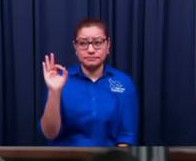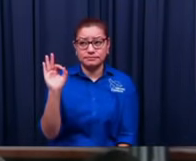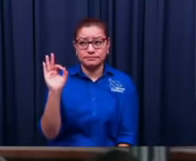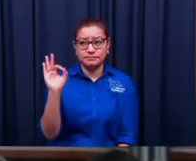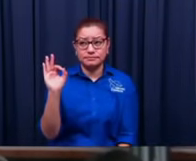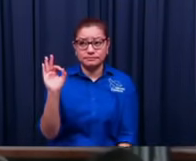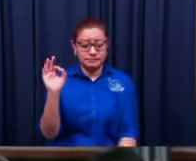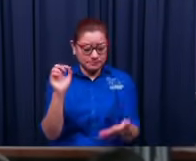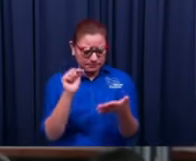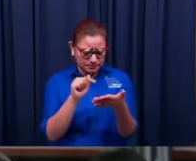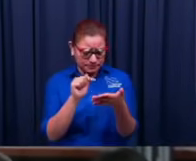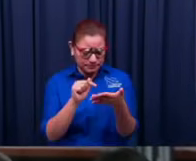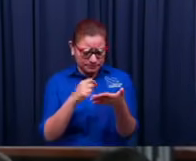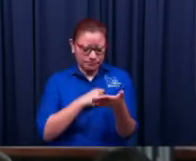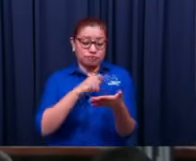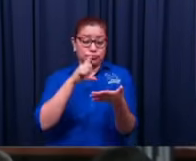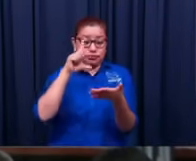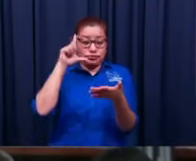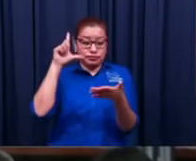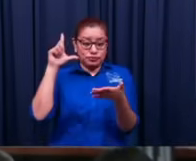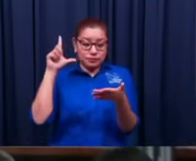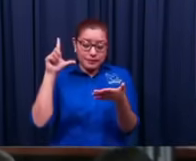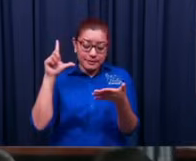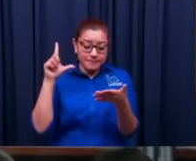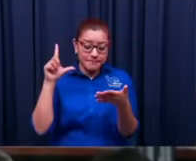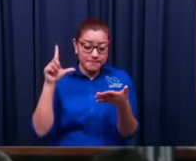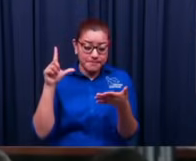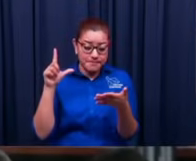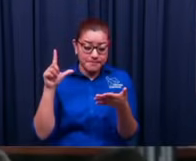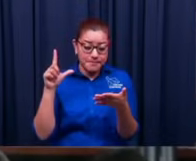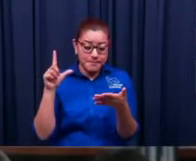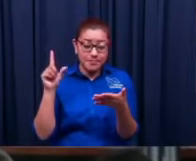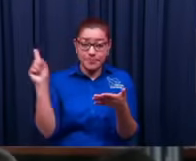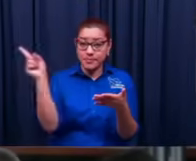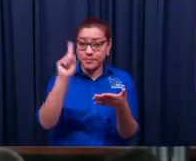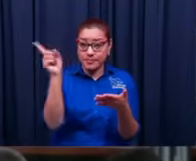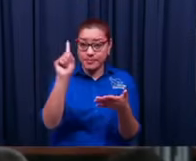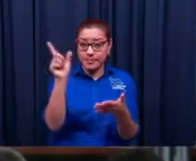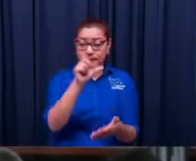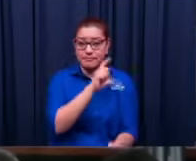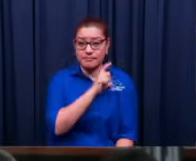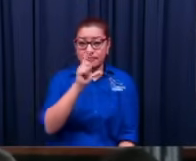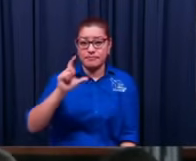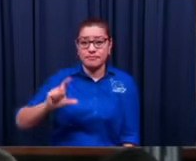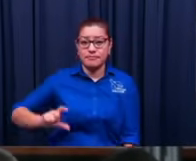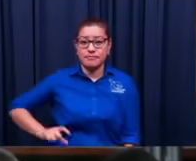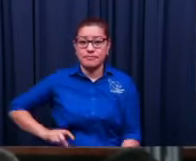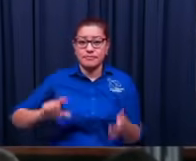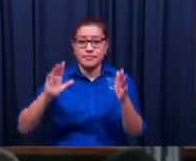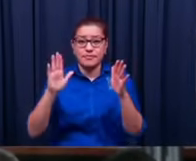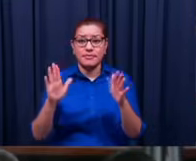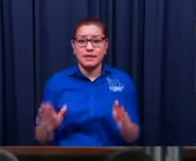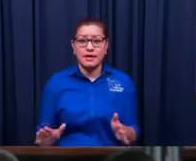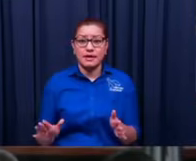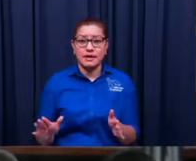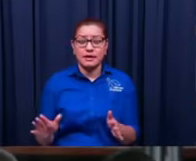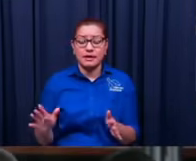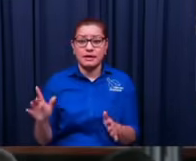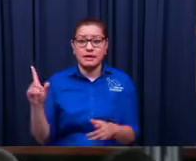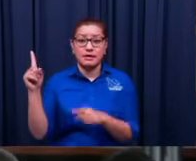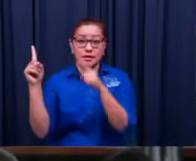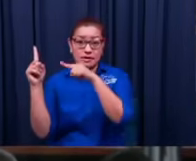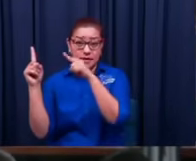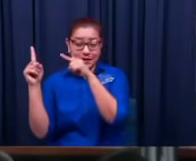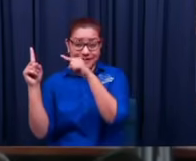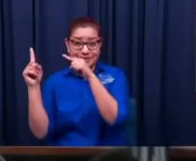mire, esto me impactó, que no es creyente, es santificado por medio de su